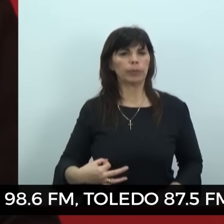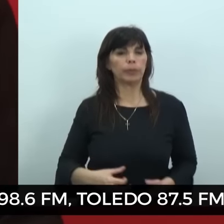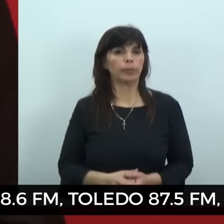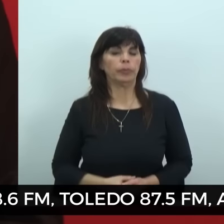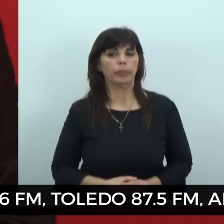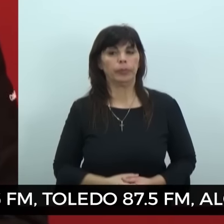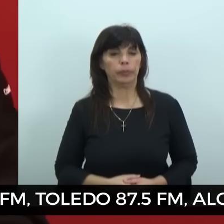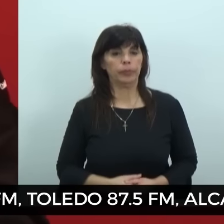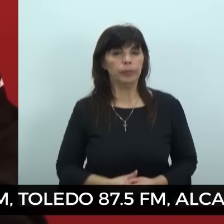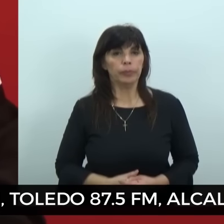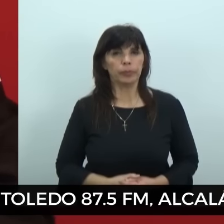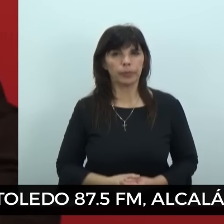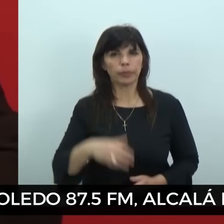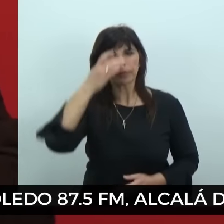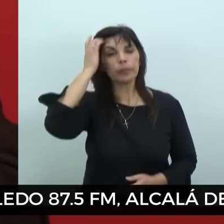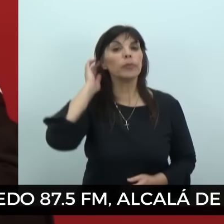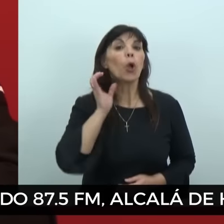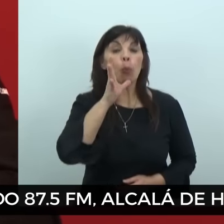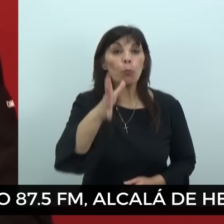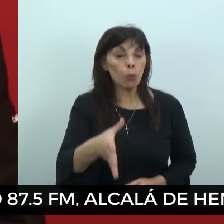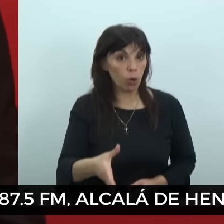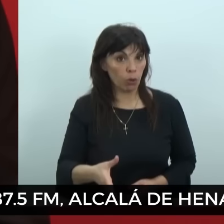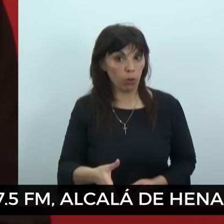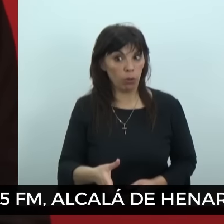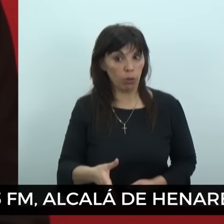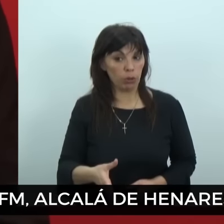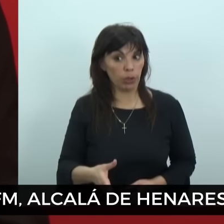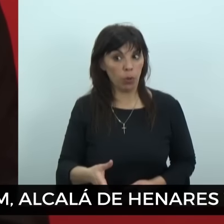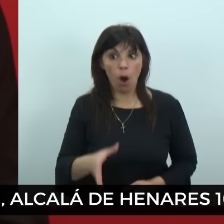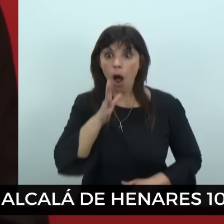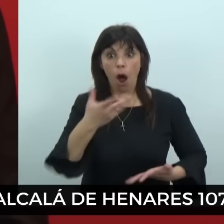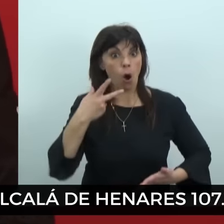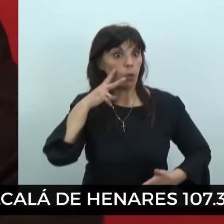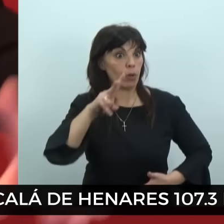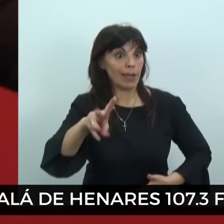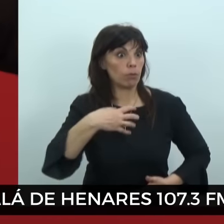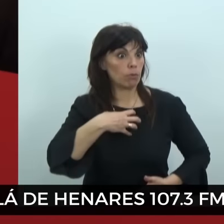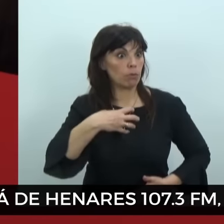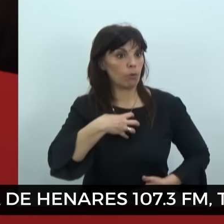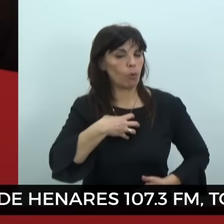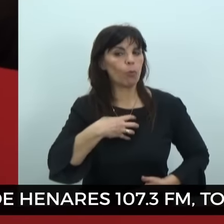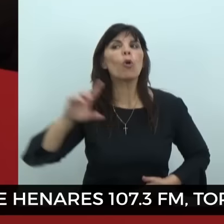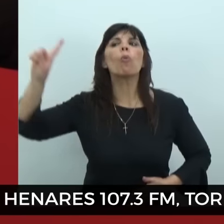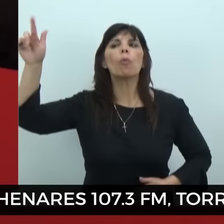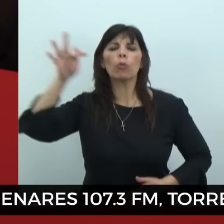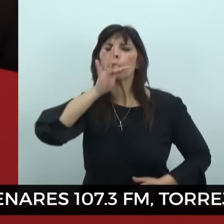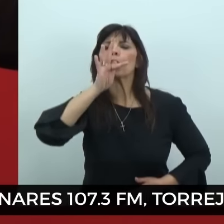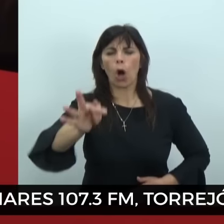es como si fuera. Porque para ti no es, pero para Dios sí. Las promesas de Dios hay